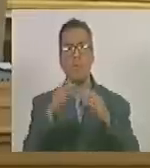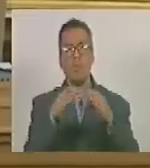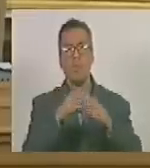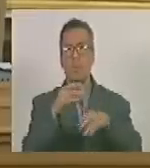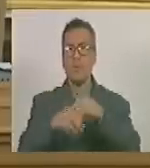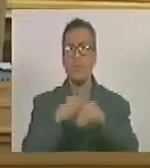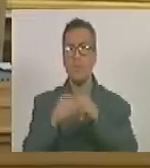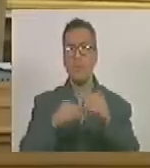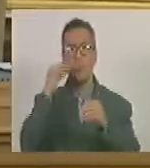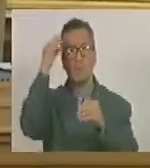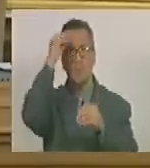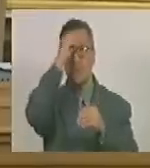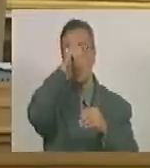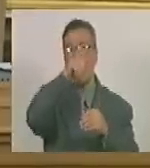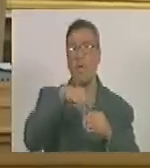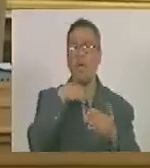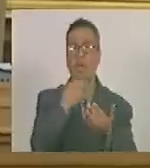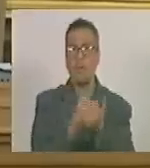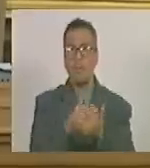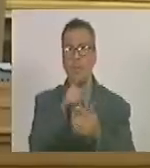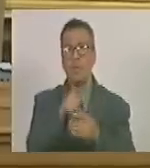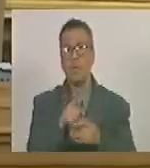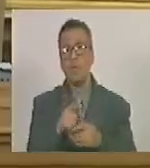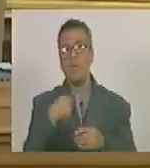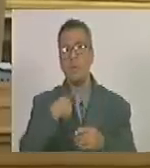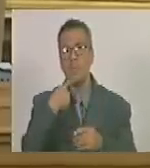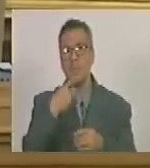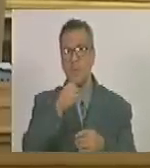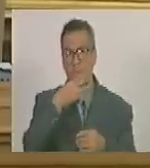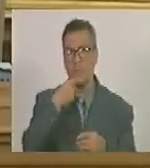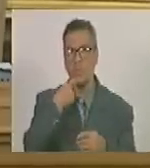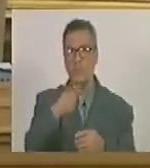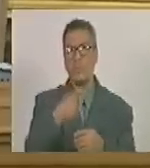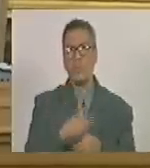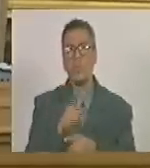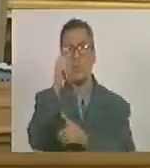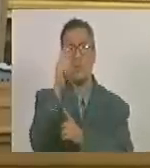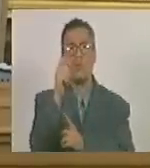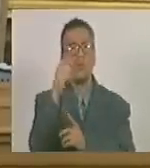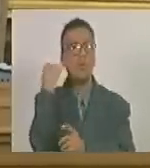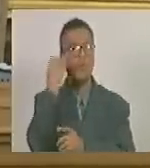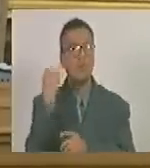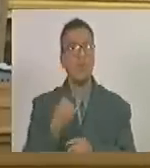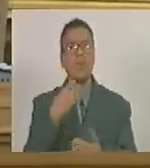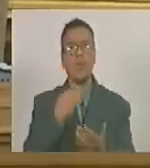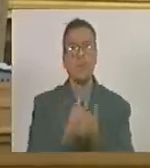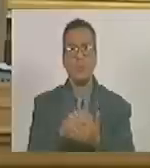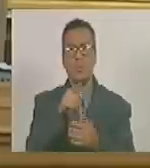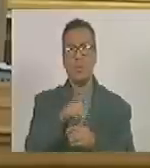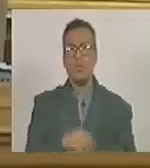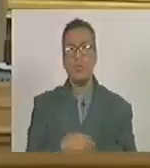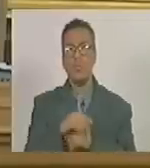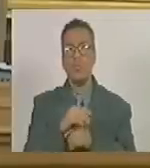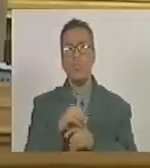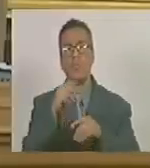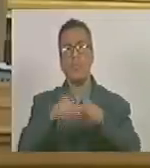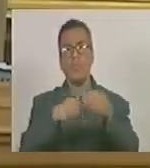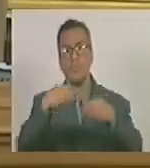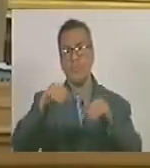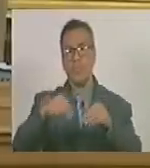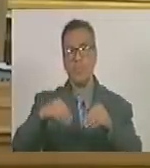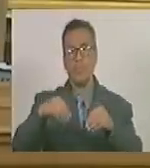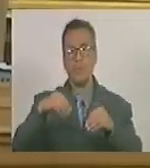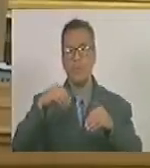hiciera Donald Trump hasta, como bien dijo la diputada Varela, hasta el papel de